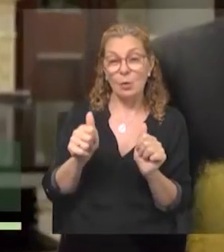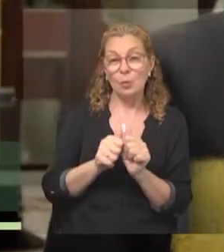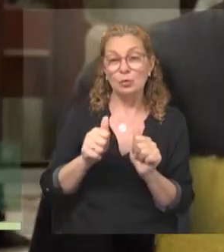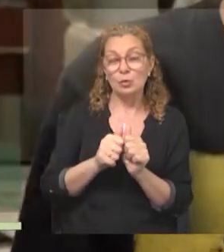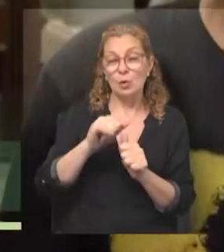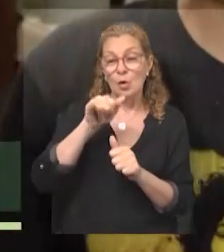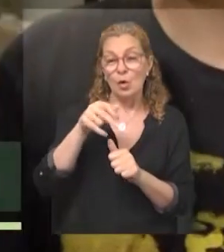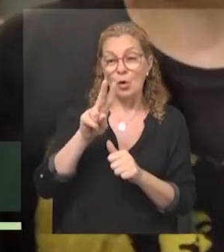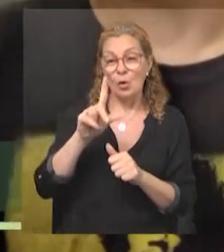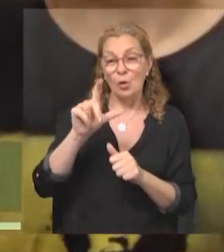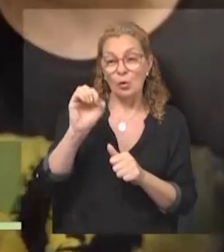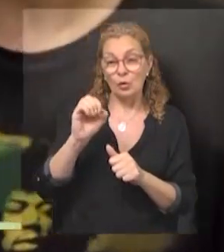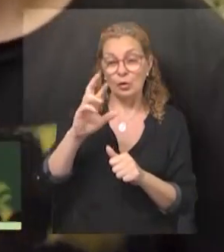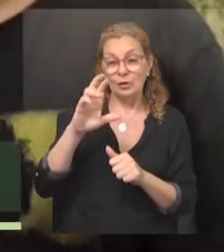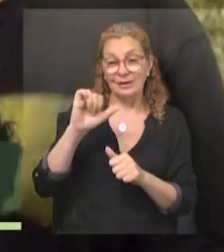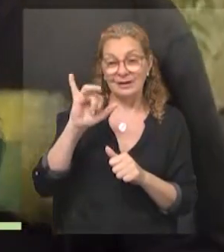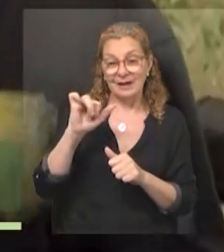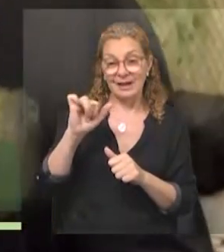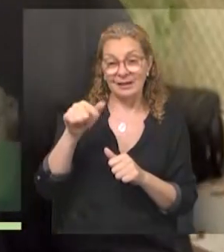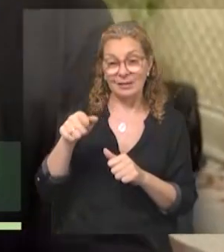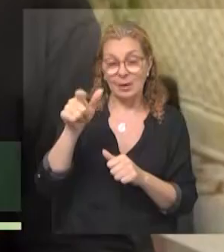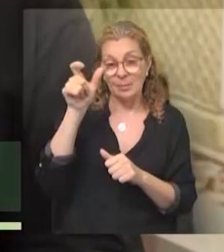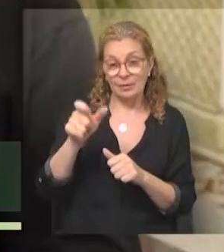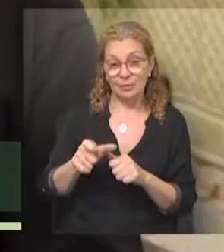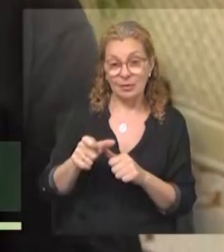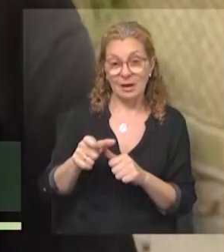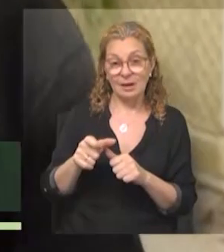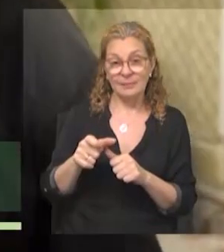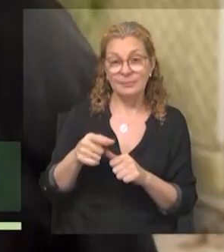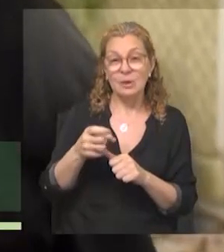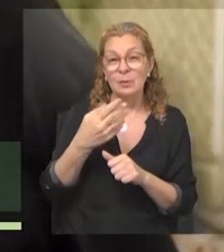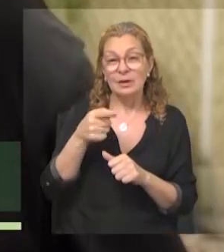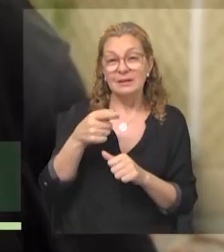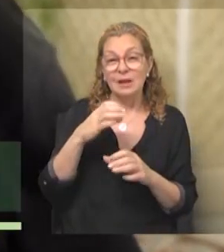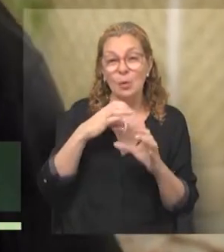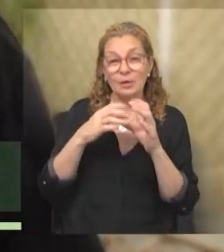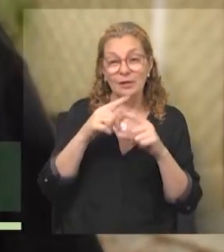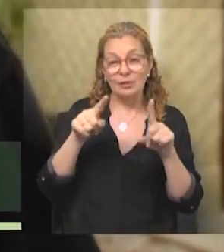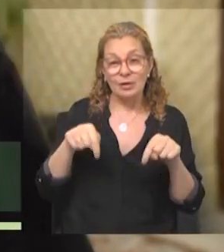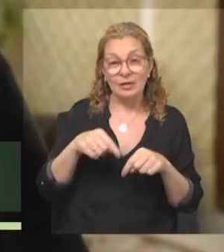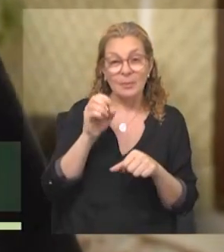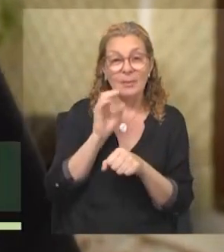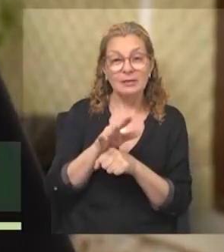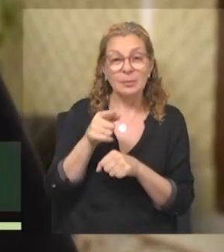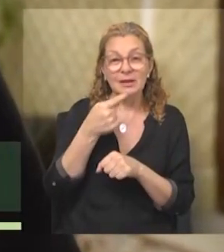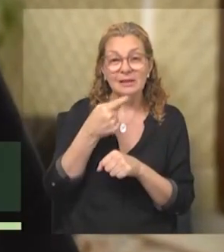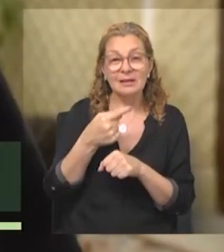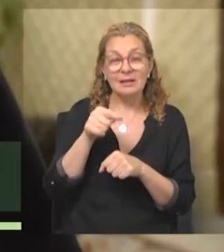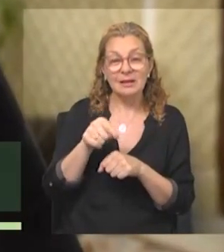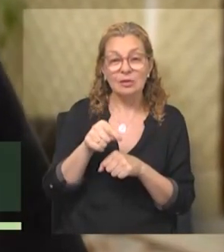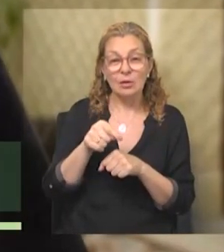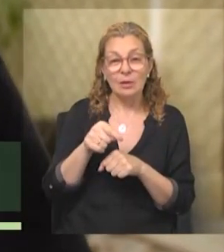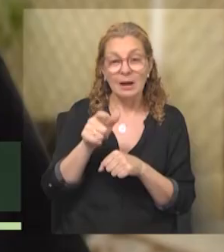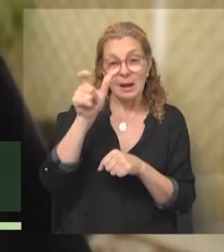referente de la asociación de cultivadores de cannabis del Uruguay bueno Julio Por qué este comunicado que se emite por qu el llamamiento también a a los